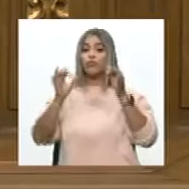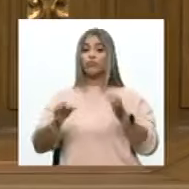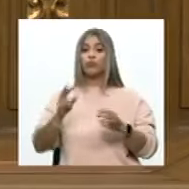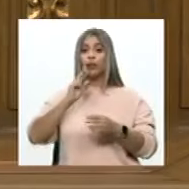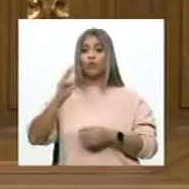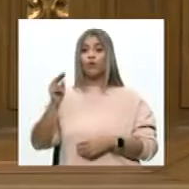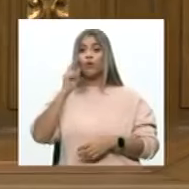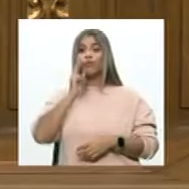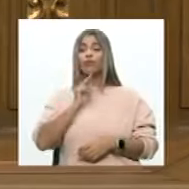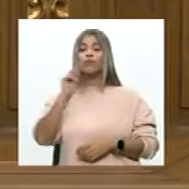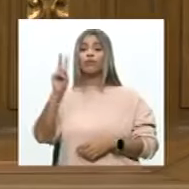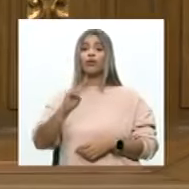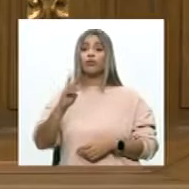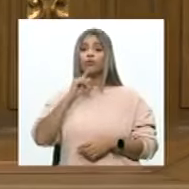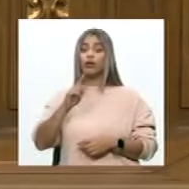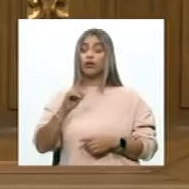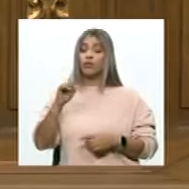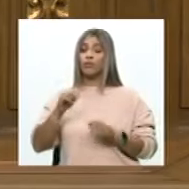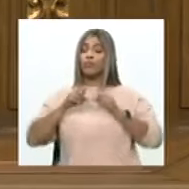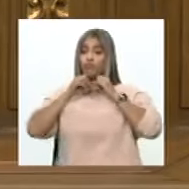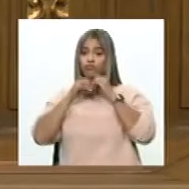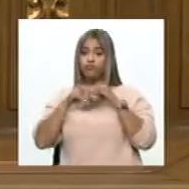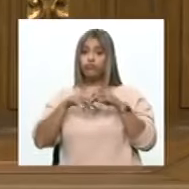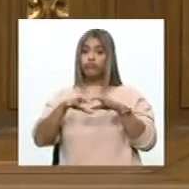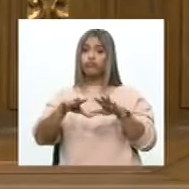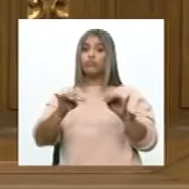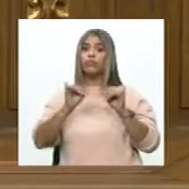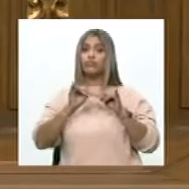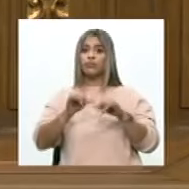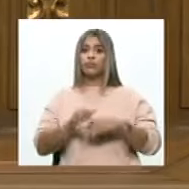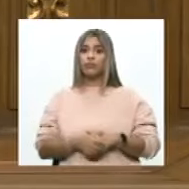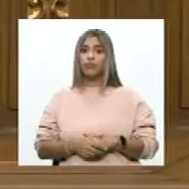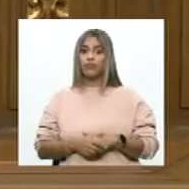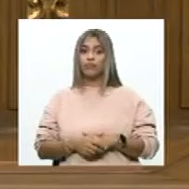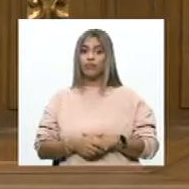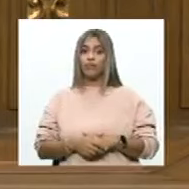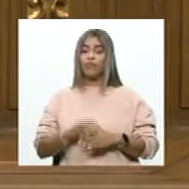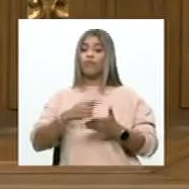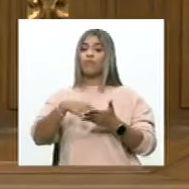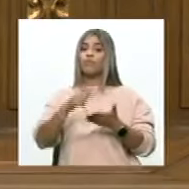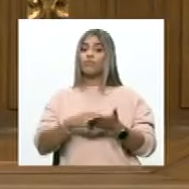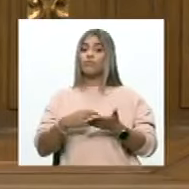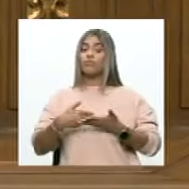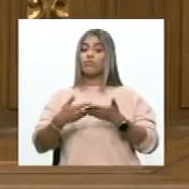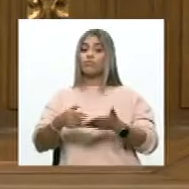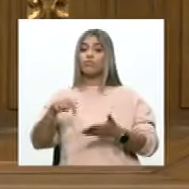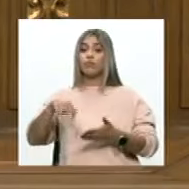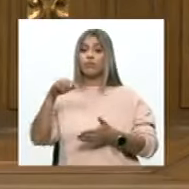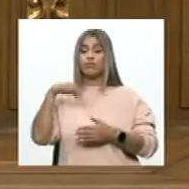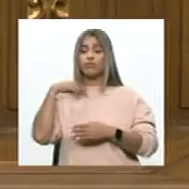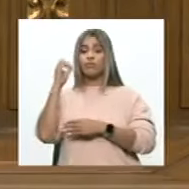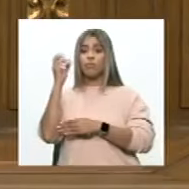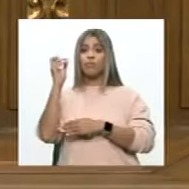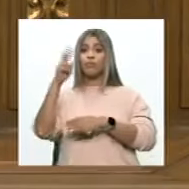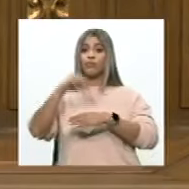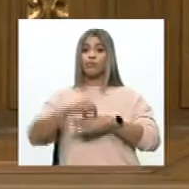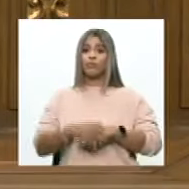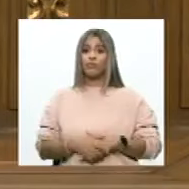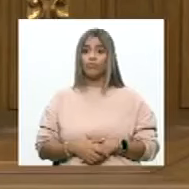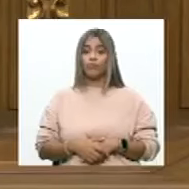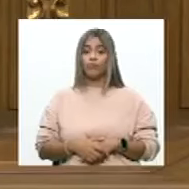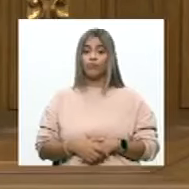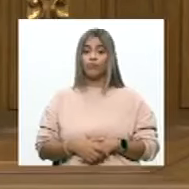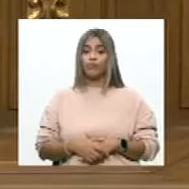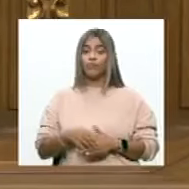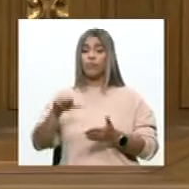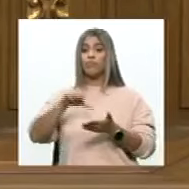Bolivariana de Venezuela y dar máxima difusión del mismo, dado, firmado y sellado en el Palacio Federal Legislativo,